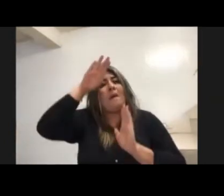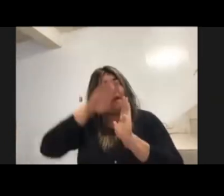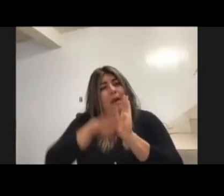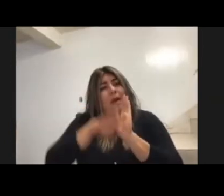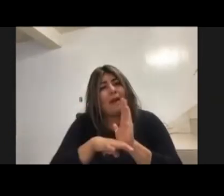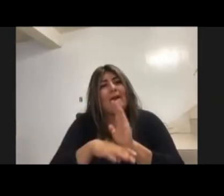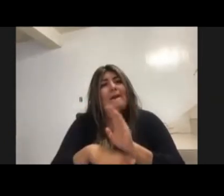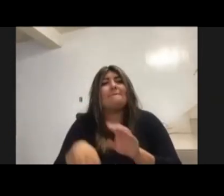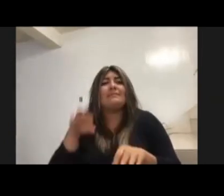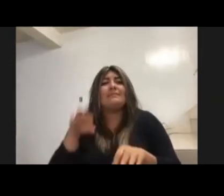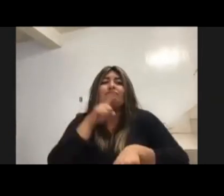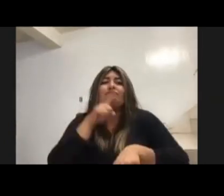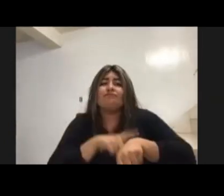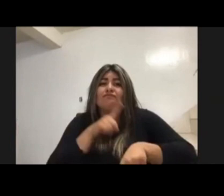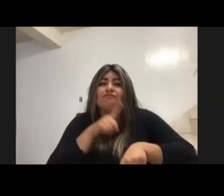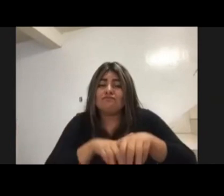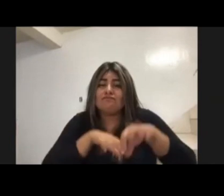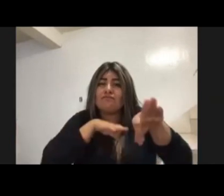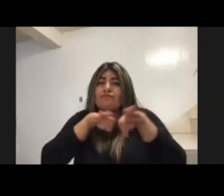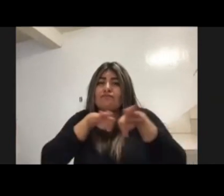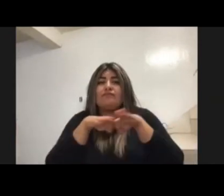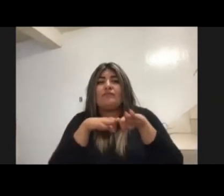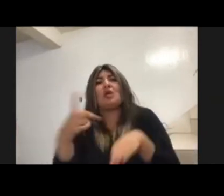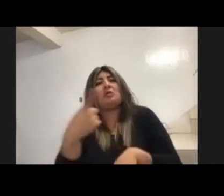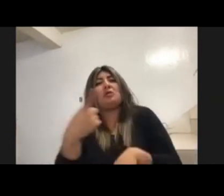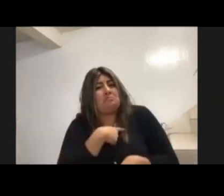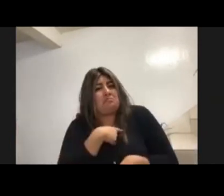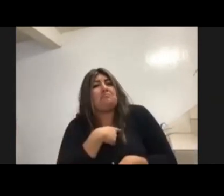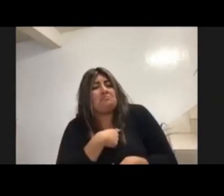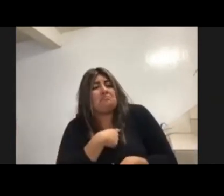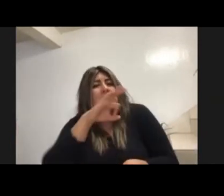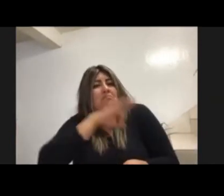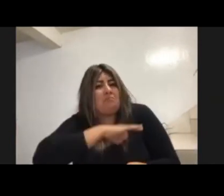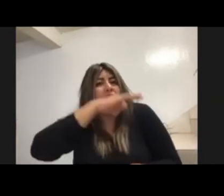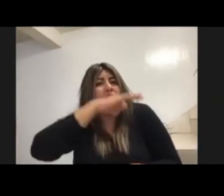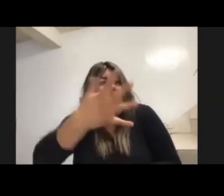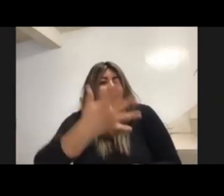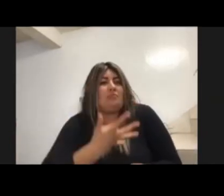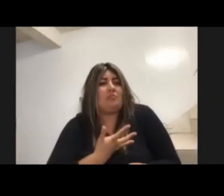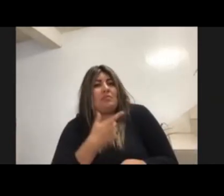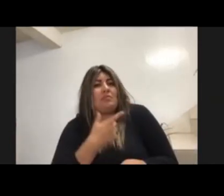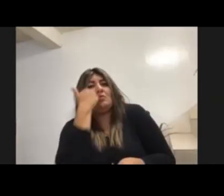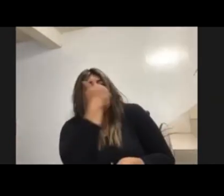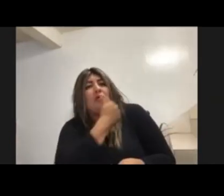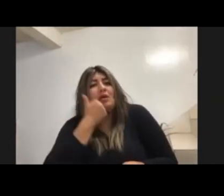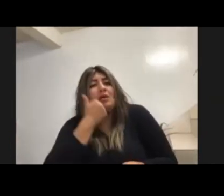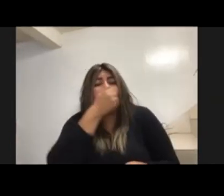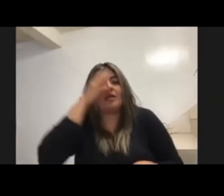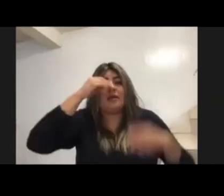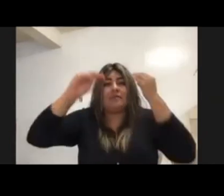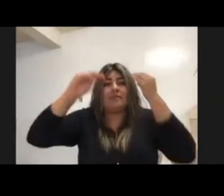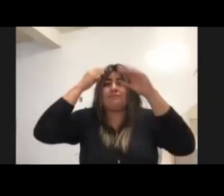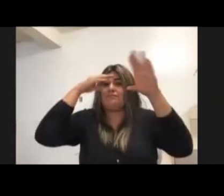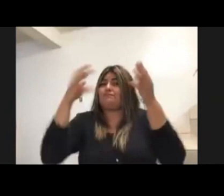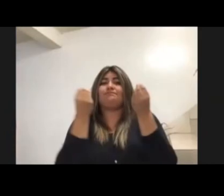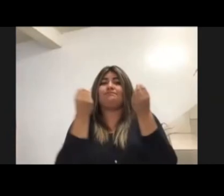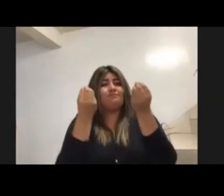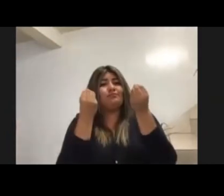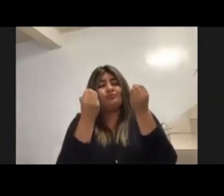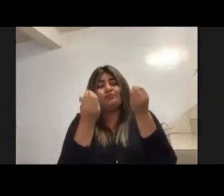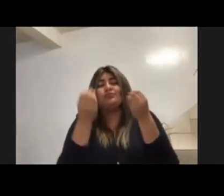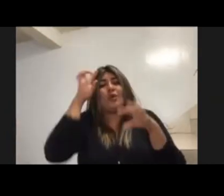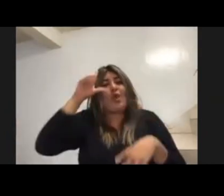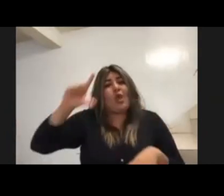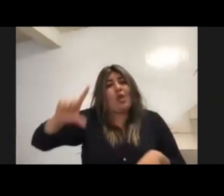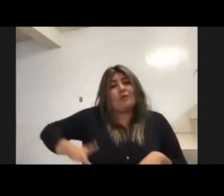requerido. Por lo tanto, yo puedo tener un alumno que aprende mucho, que tiene muchísimo interés en